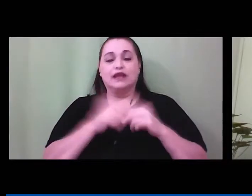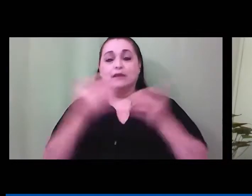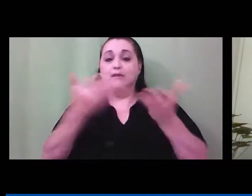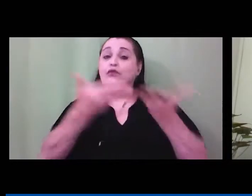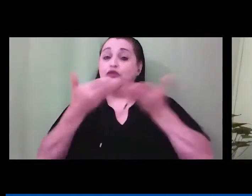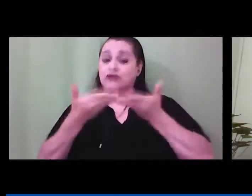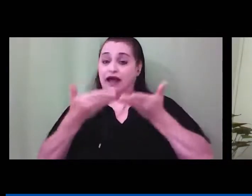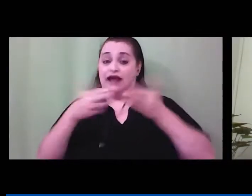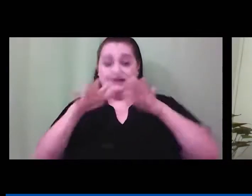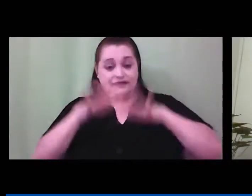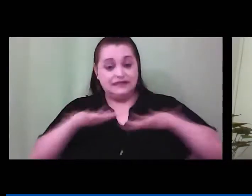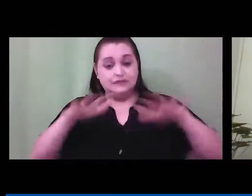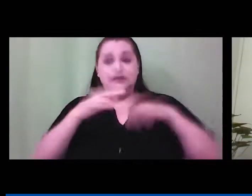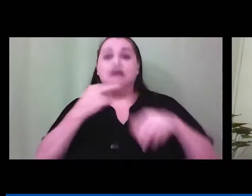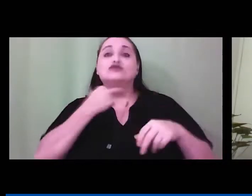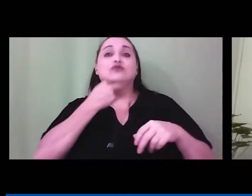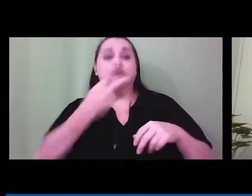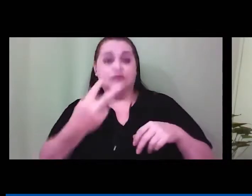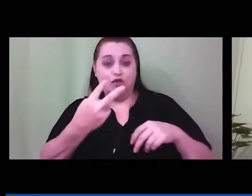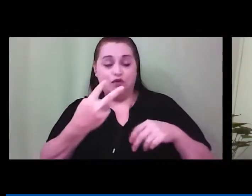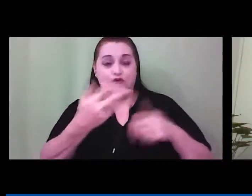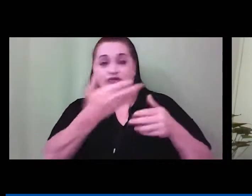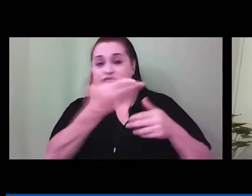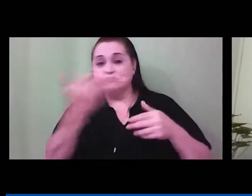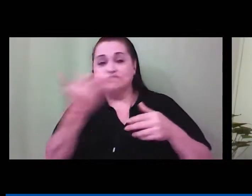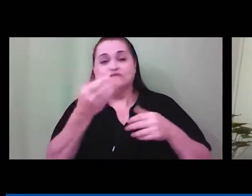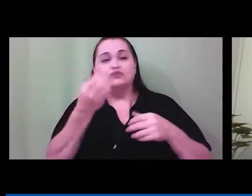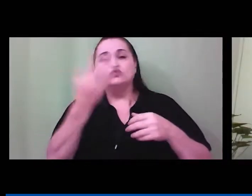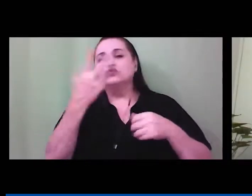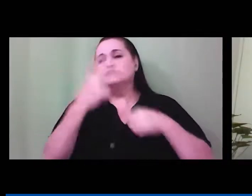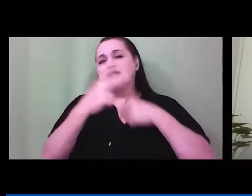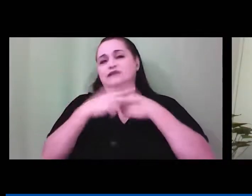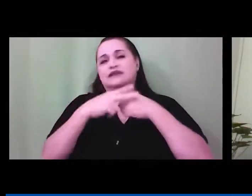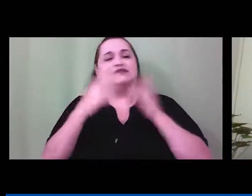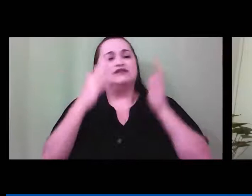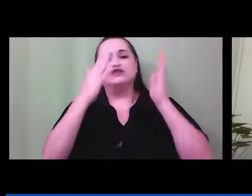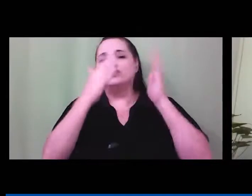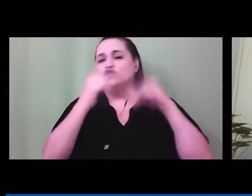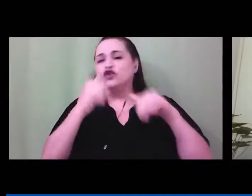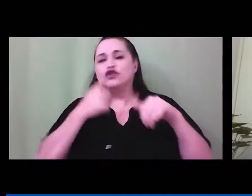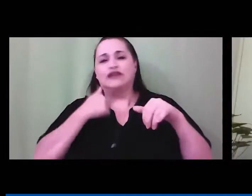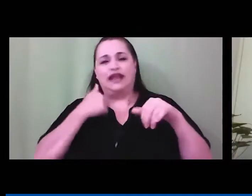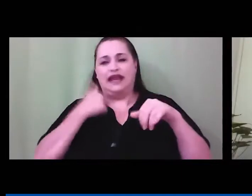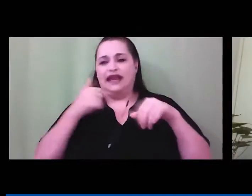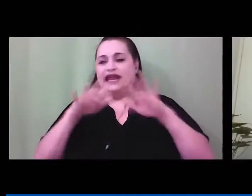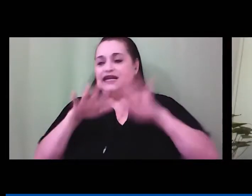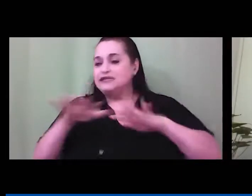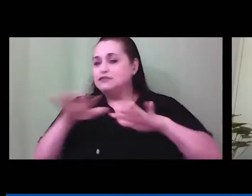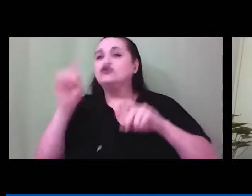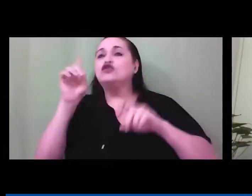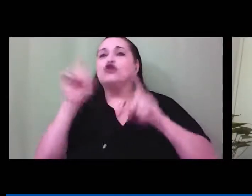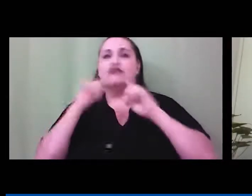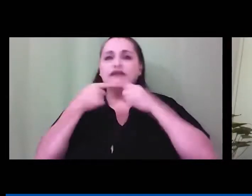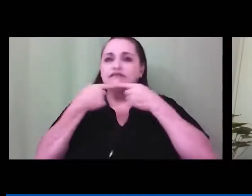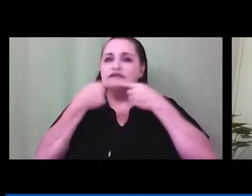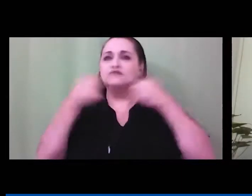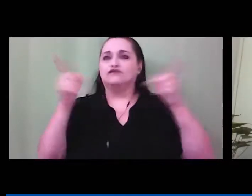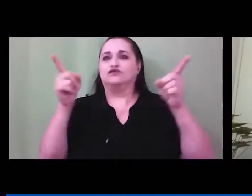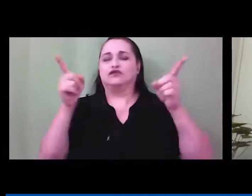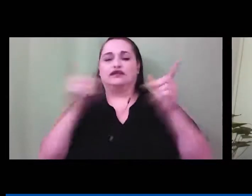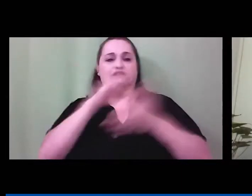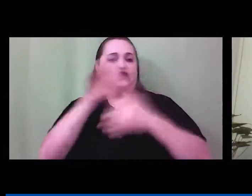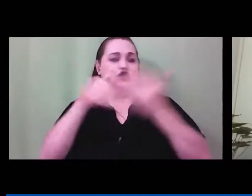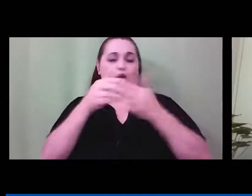este espacio de voz a quienes muchas veces no tienen un espacio donde difundir todas